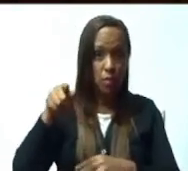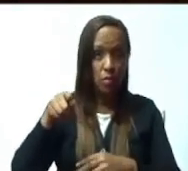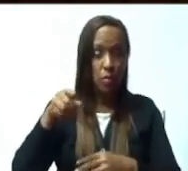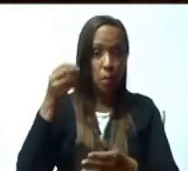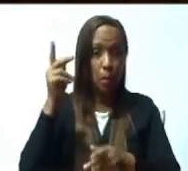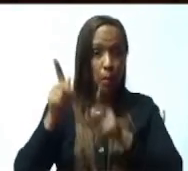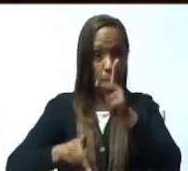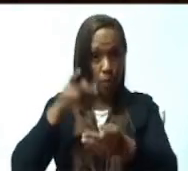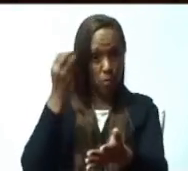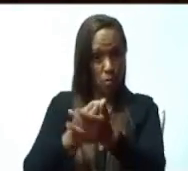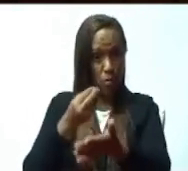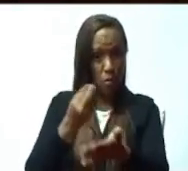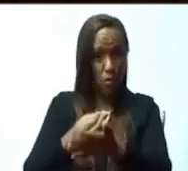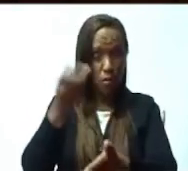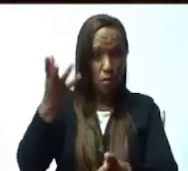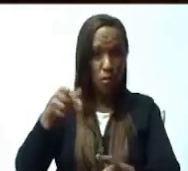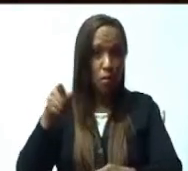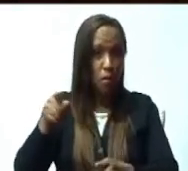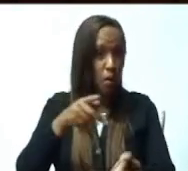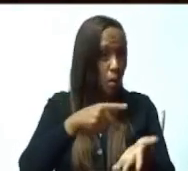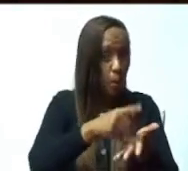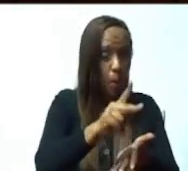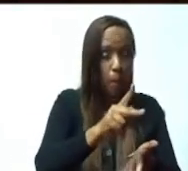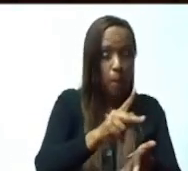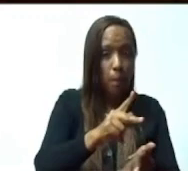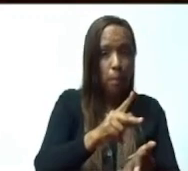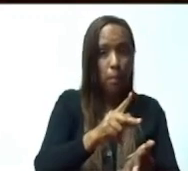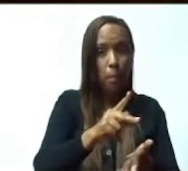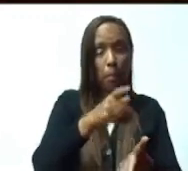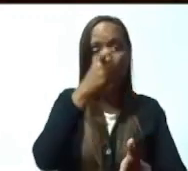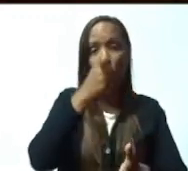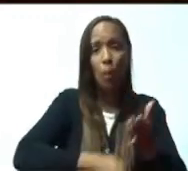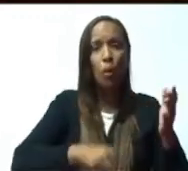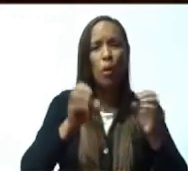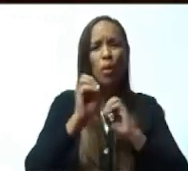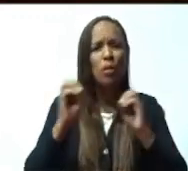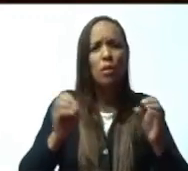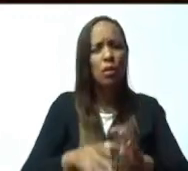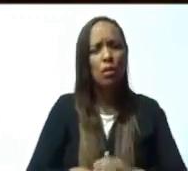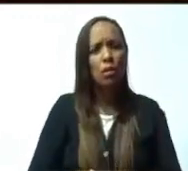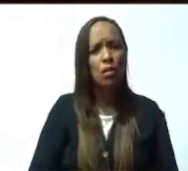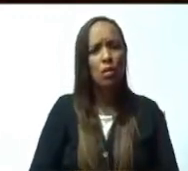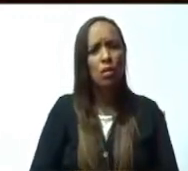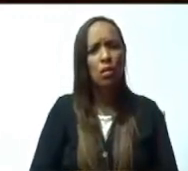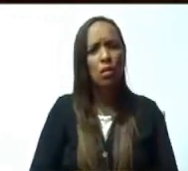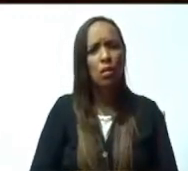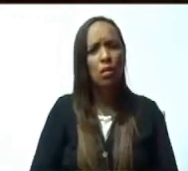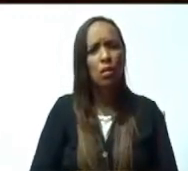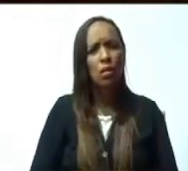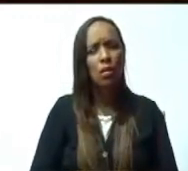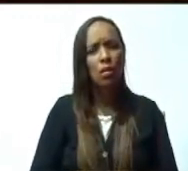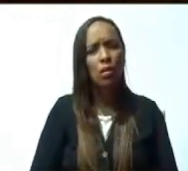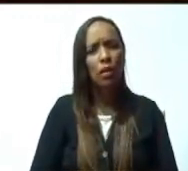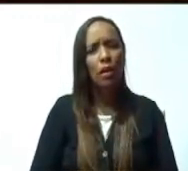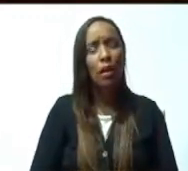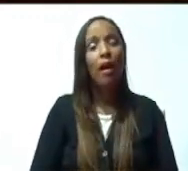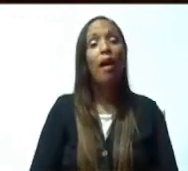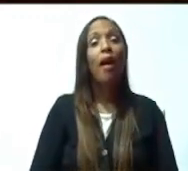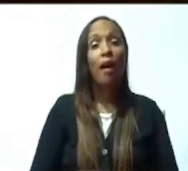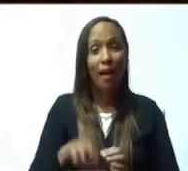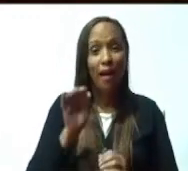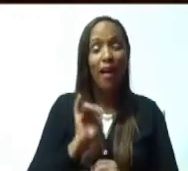Y si recuperamos ese 43% que no pagan ITEVI, entonces no tuviésemos que estar cogiendo